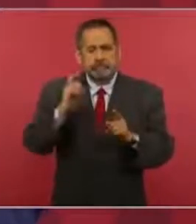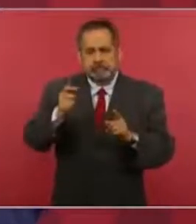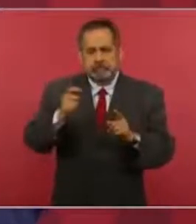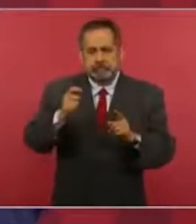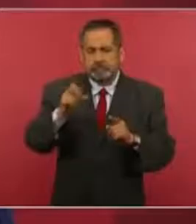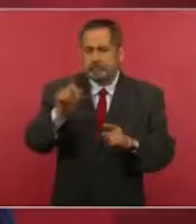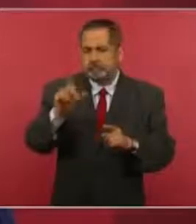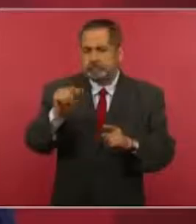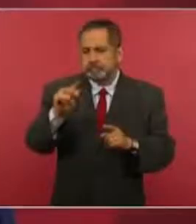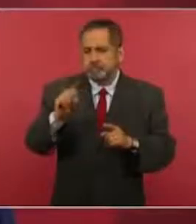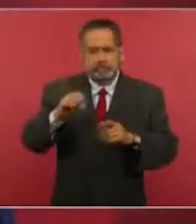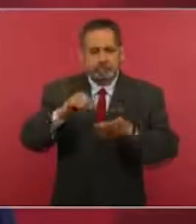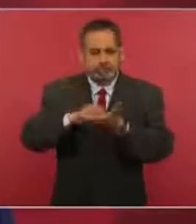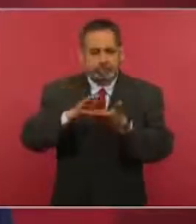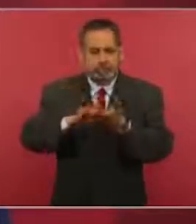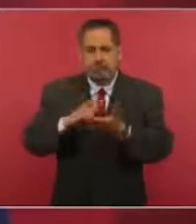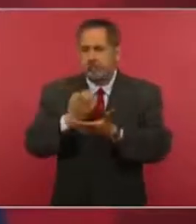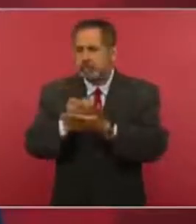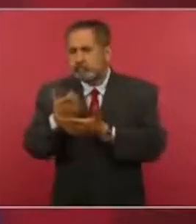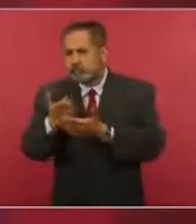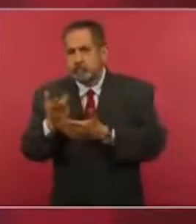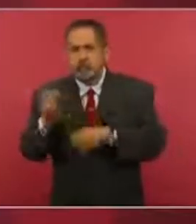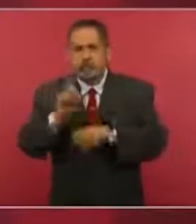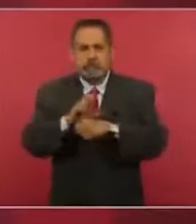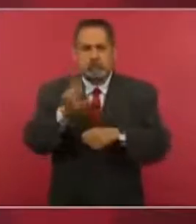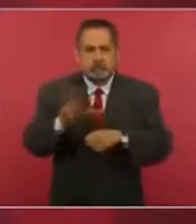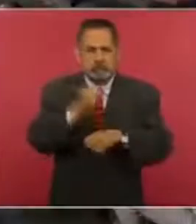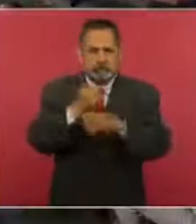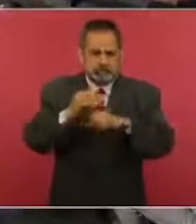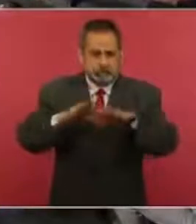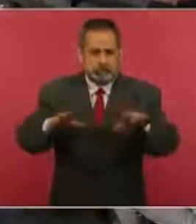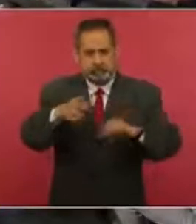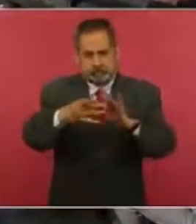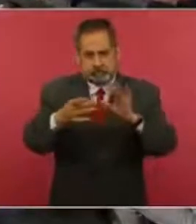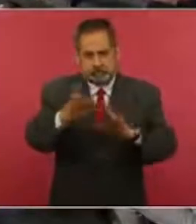los datos económicos para el martes en el informe.